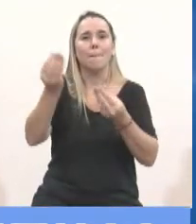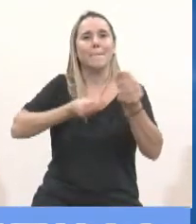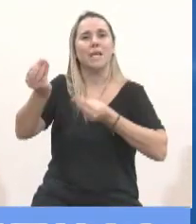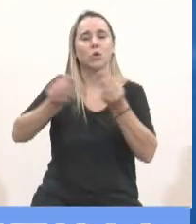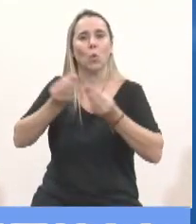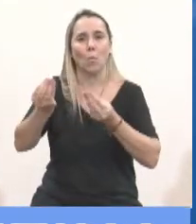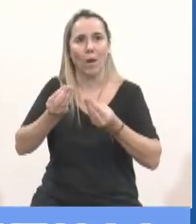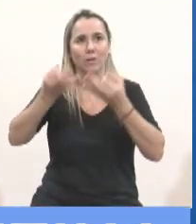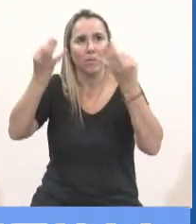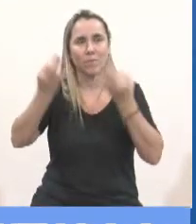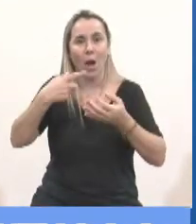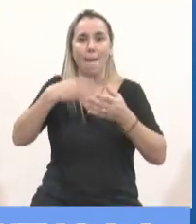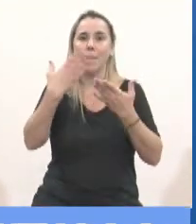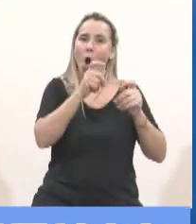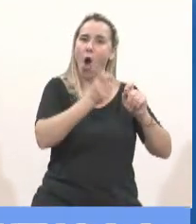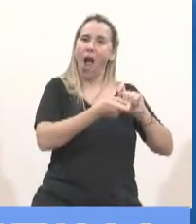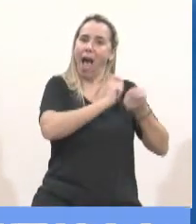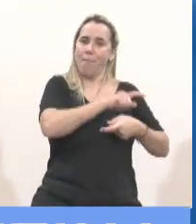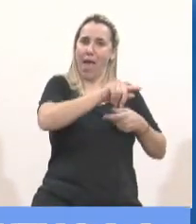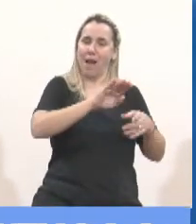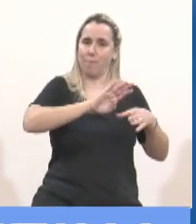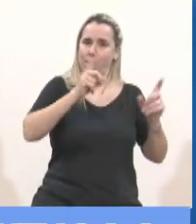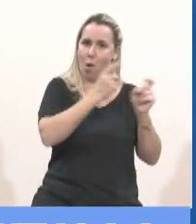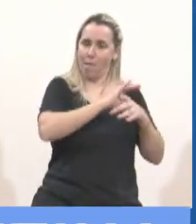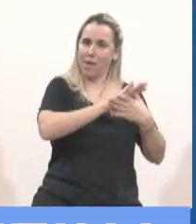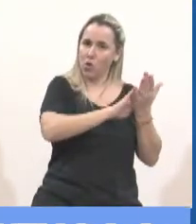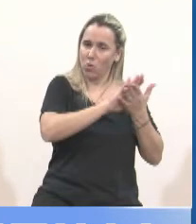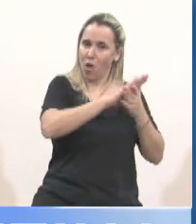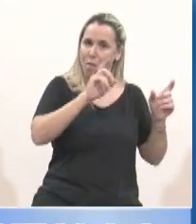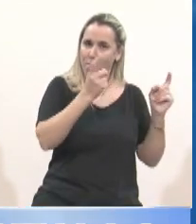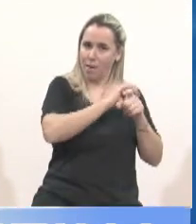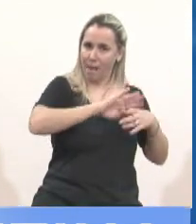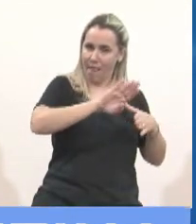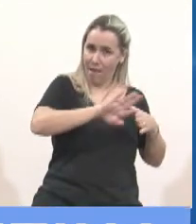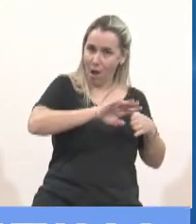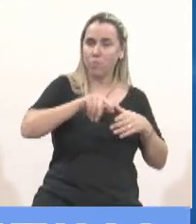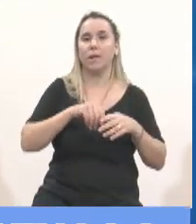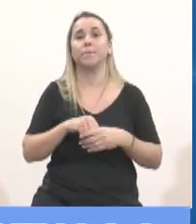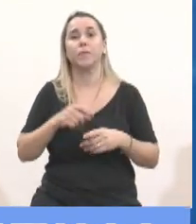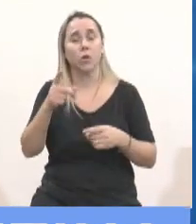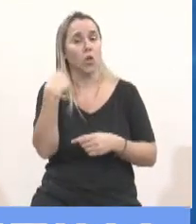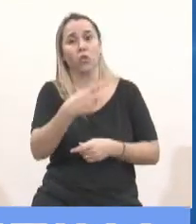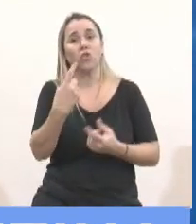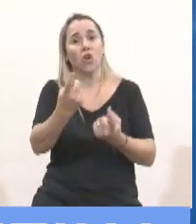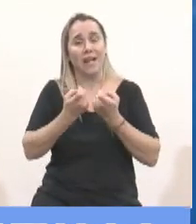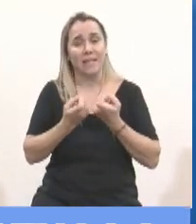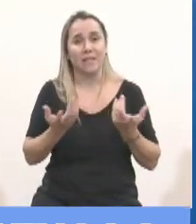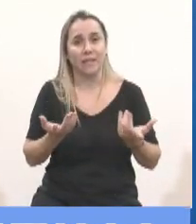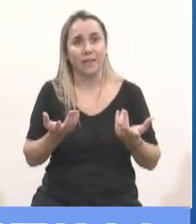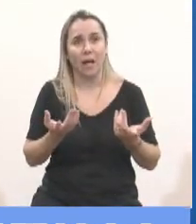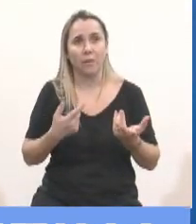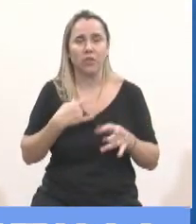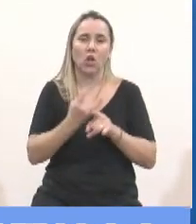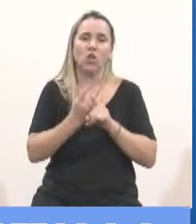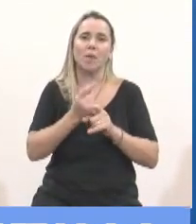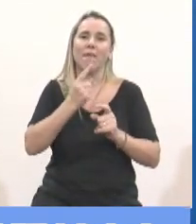si podemos hacer una vez que corregimos el problema este de la deuda. Y obviamente que vamos a necesitar, yo siempre